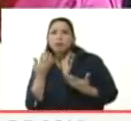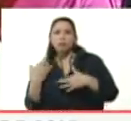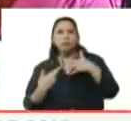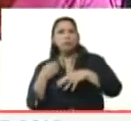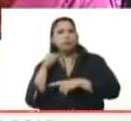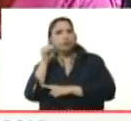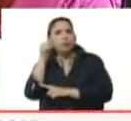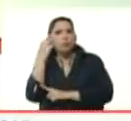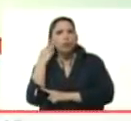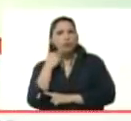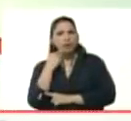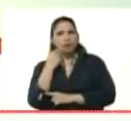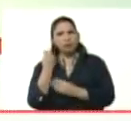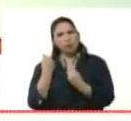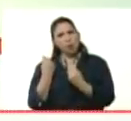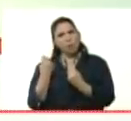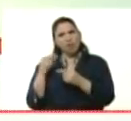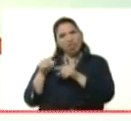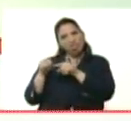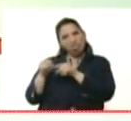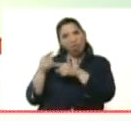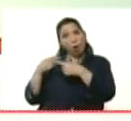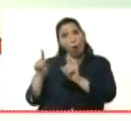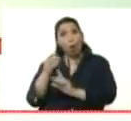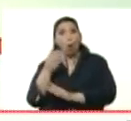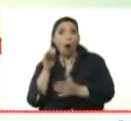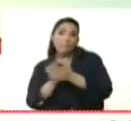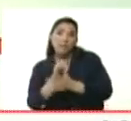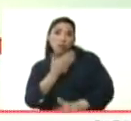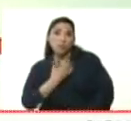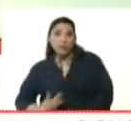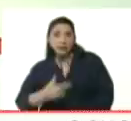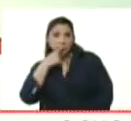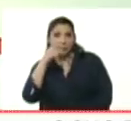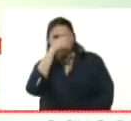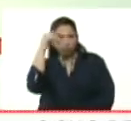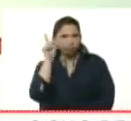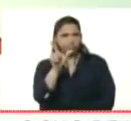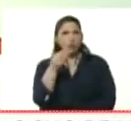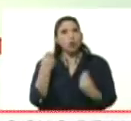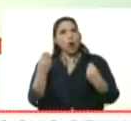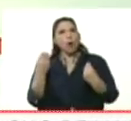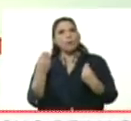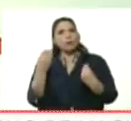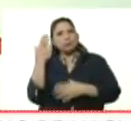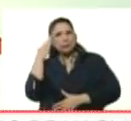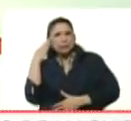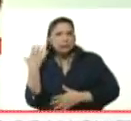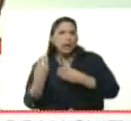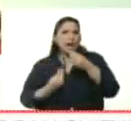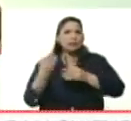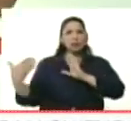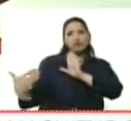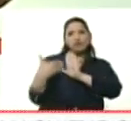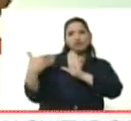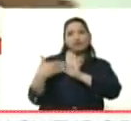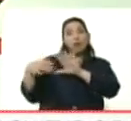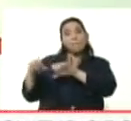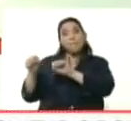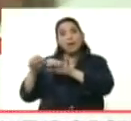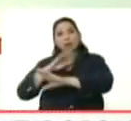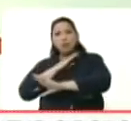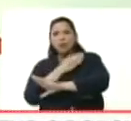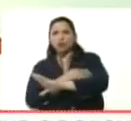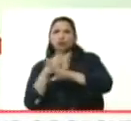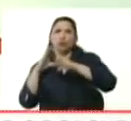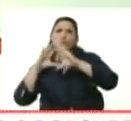bolivariana, criticar al compañero presidente Nicolás Maduro, al PSUV, sacando de contexto que estamos siendo atacados por el imperio más poderoso del mundo de